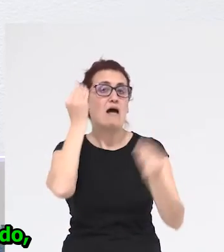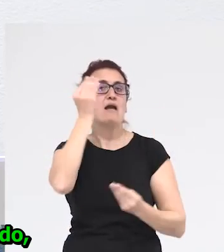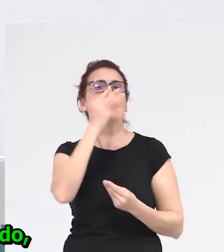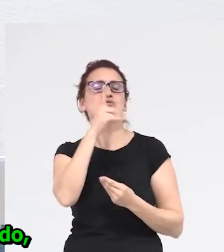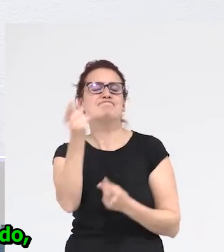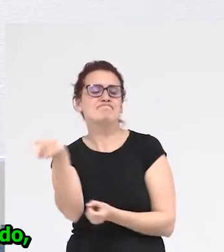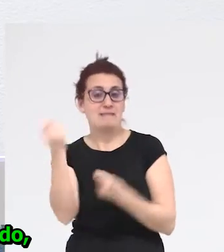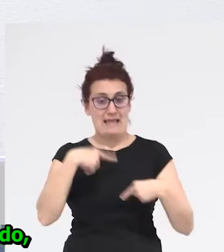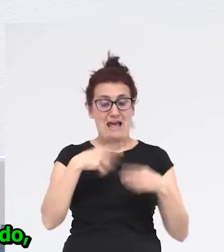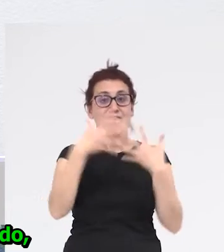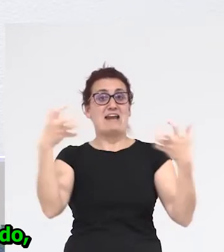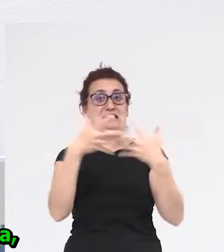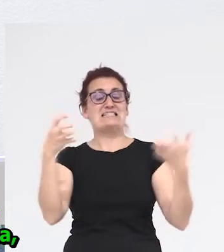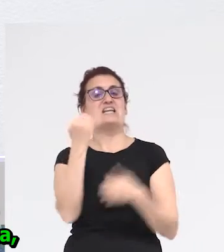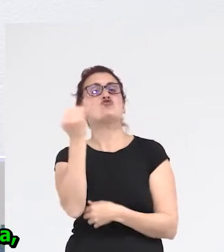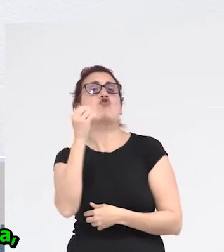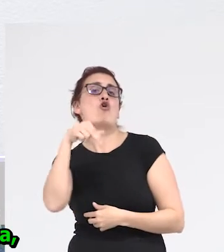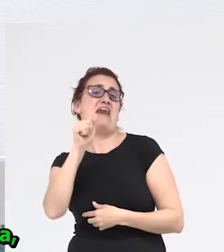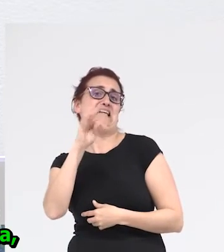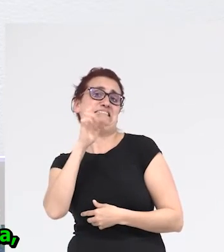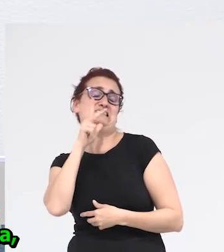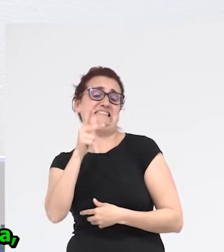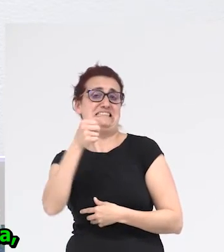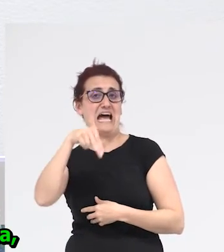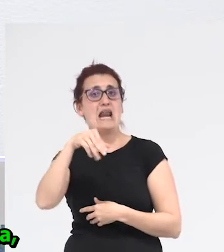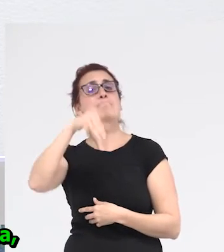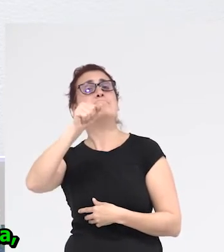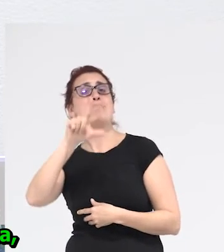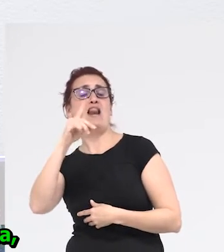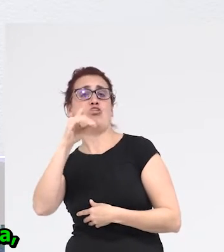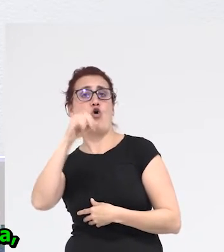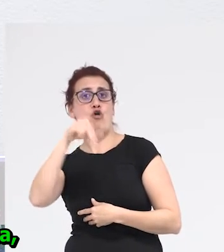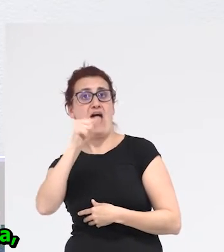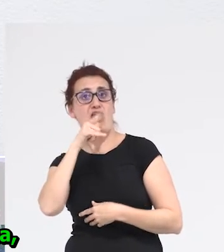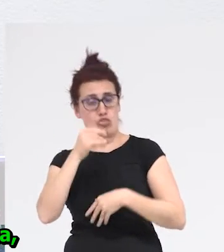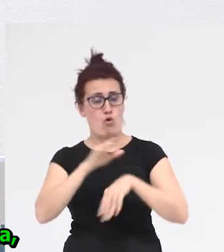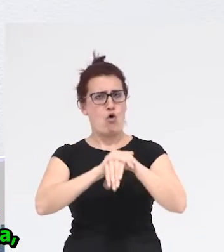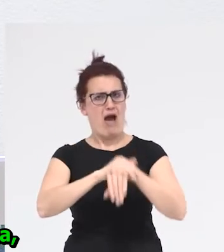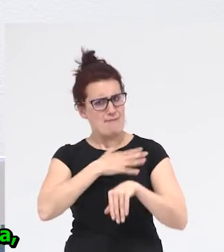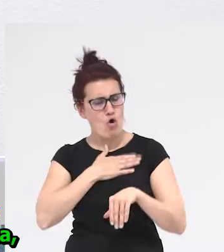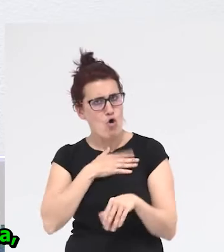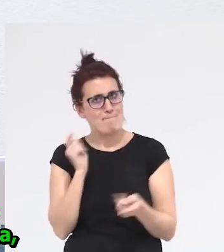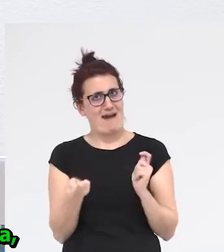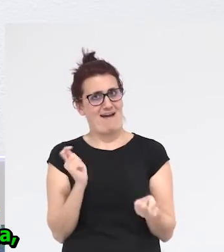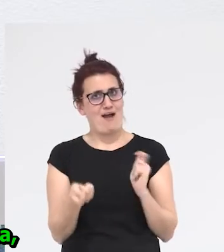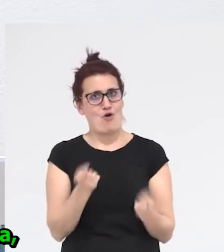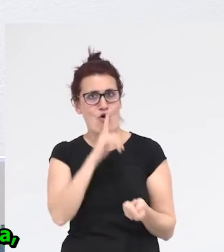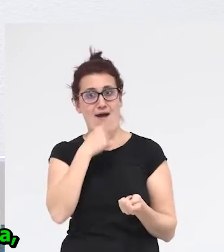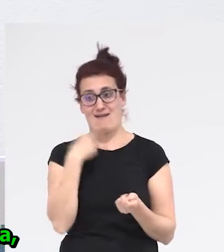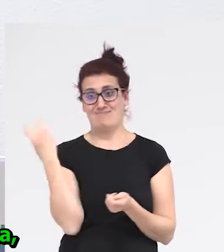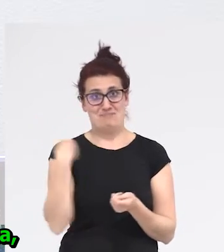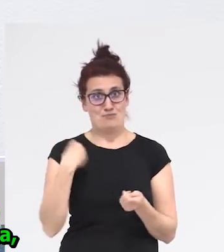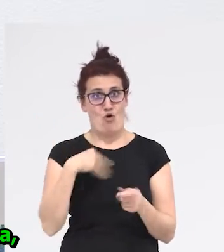traía una cita de Jonathan Maldonado, que es un gran amigo mexicano que trabaja alrededor del